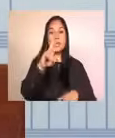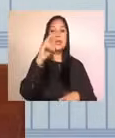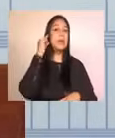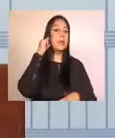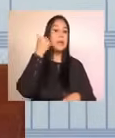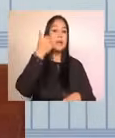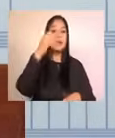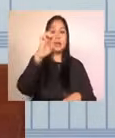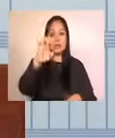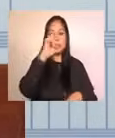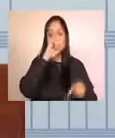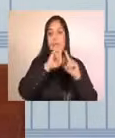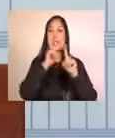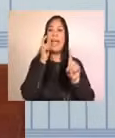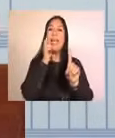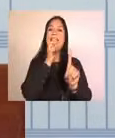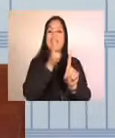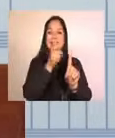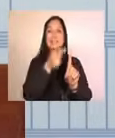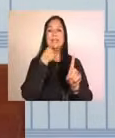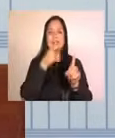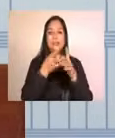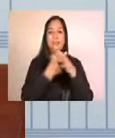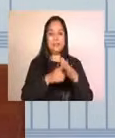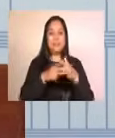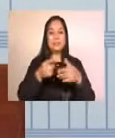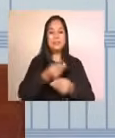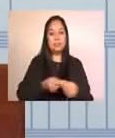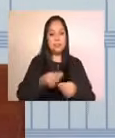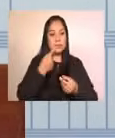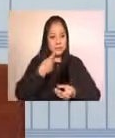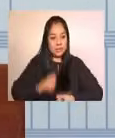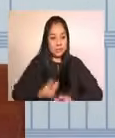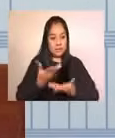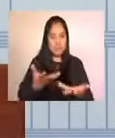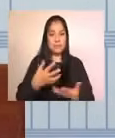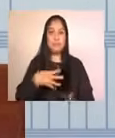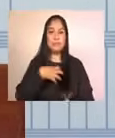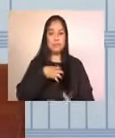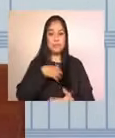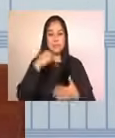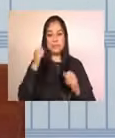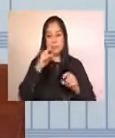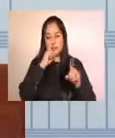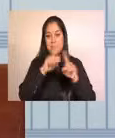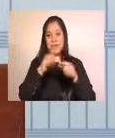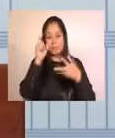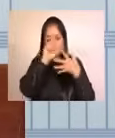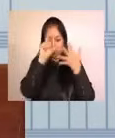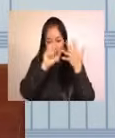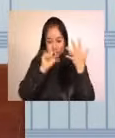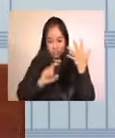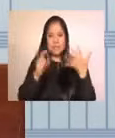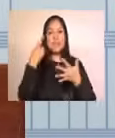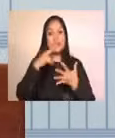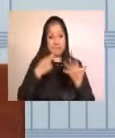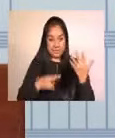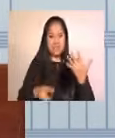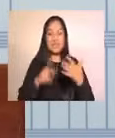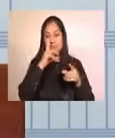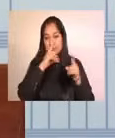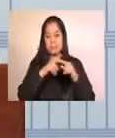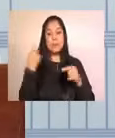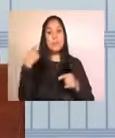que ahí pues es la puerta de entrada para la proveeduría del Estado. Los criterios están siendo revisados para